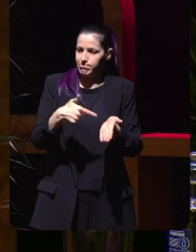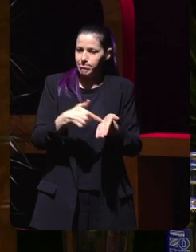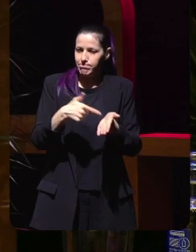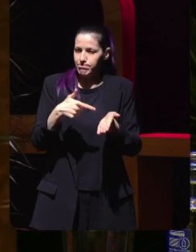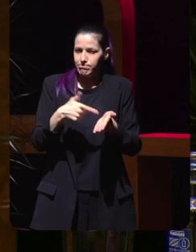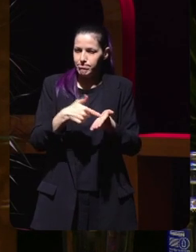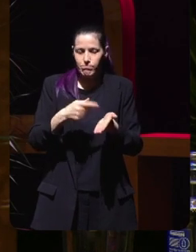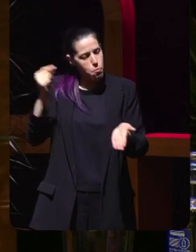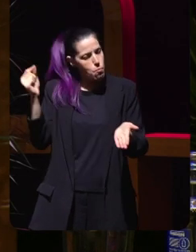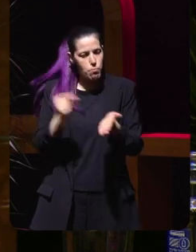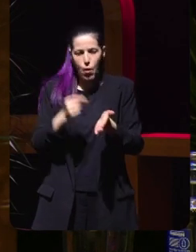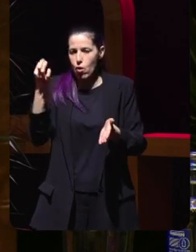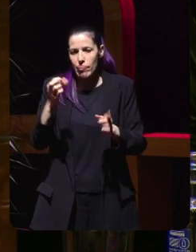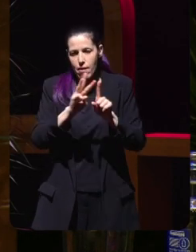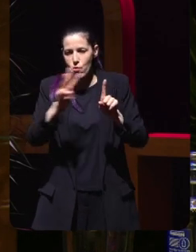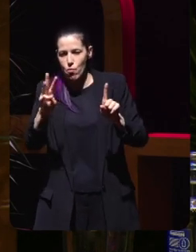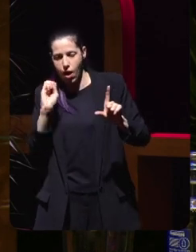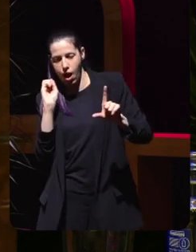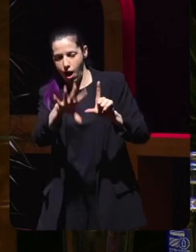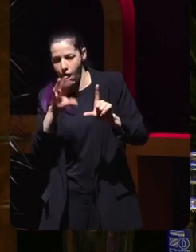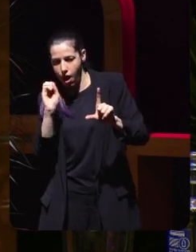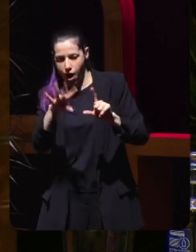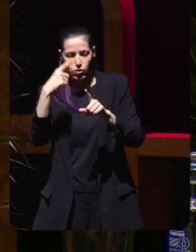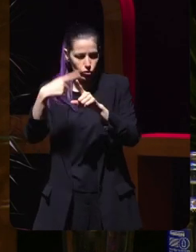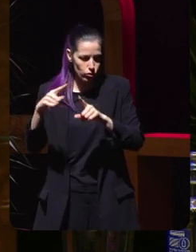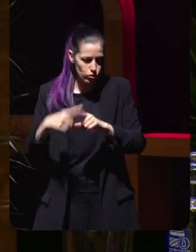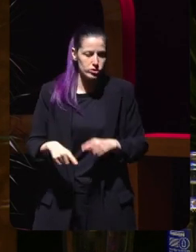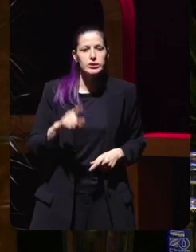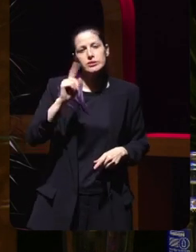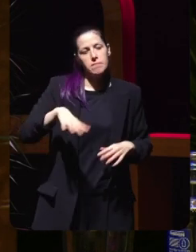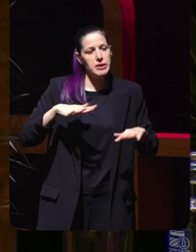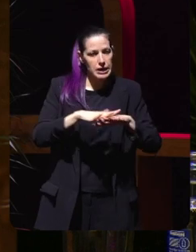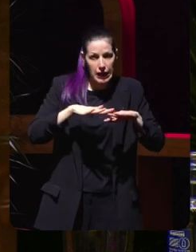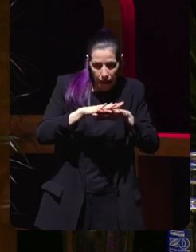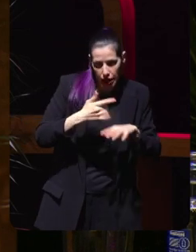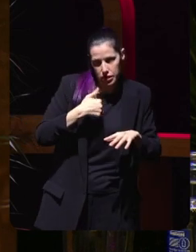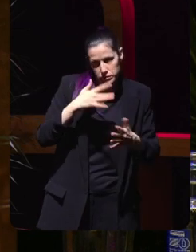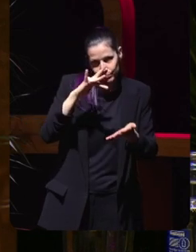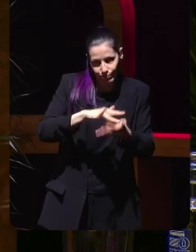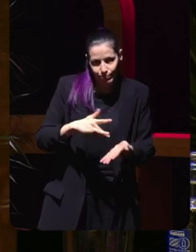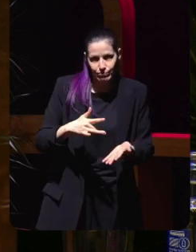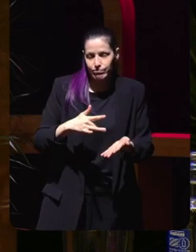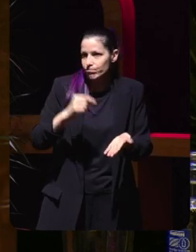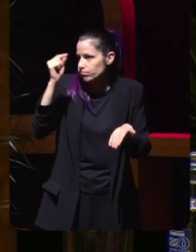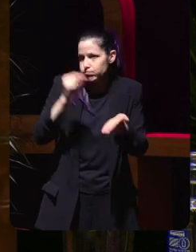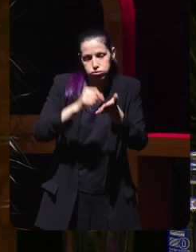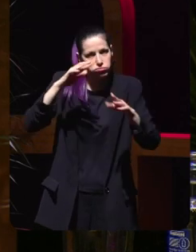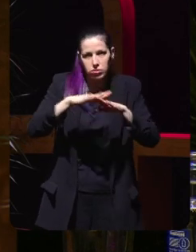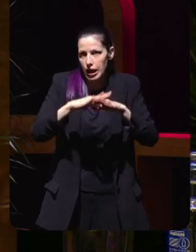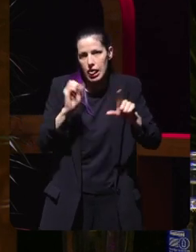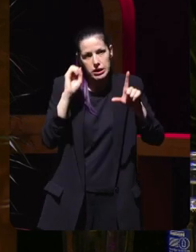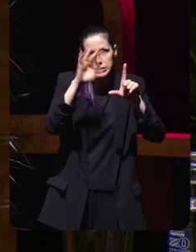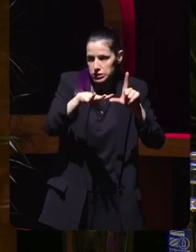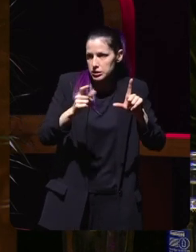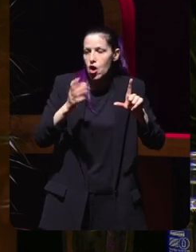yendo por arriba no me hago caso también he estado haciendo redes no y sube cosas a redes al momento y programa y rodea y